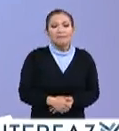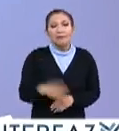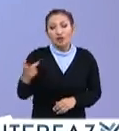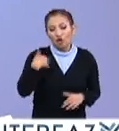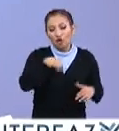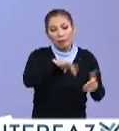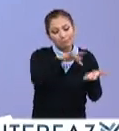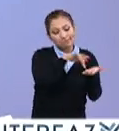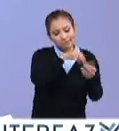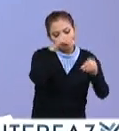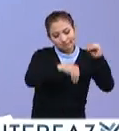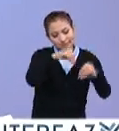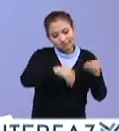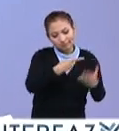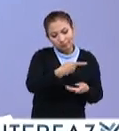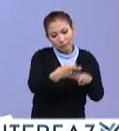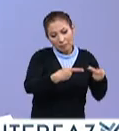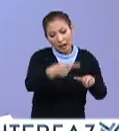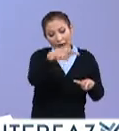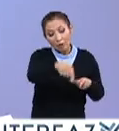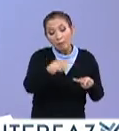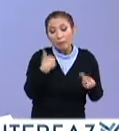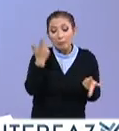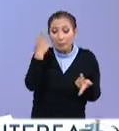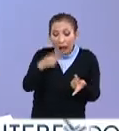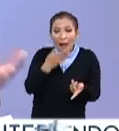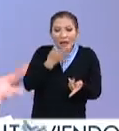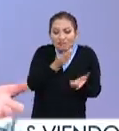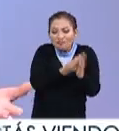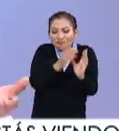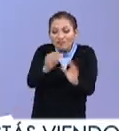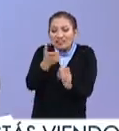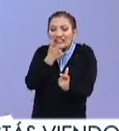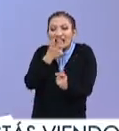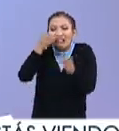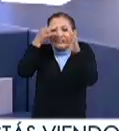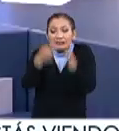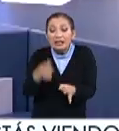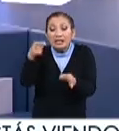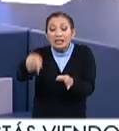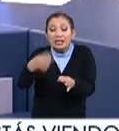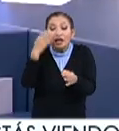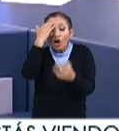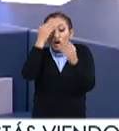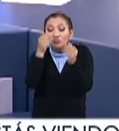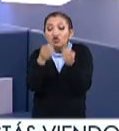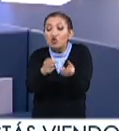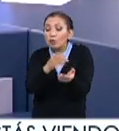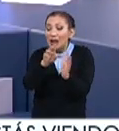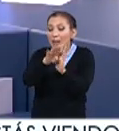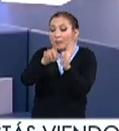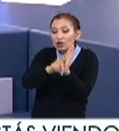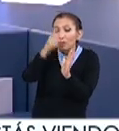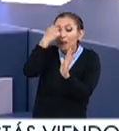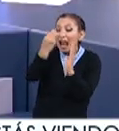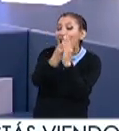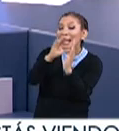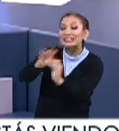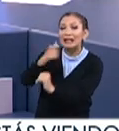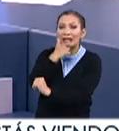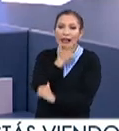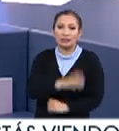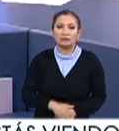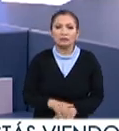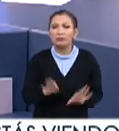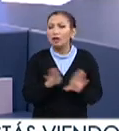los apoyamos en desarrollar el dominio del idioma y compartir herramientas para el conocimiento de la metodología de la enseñanza. ¿Cómo